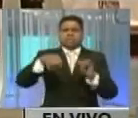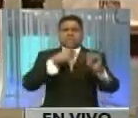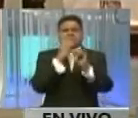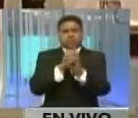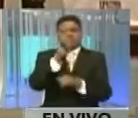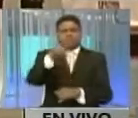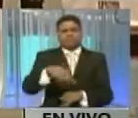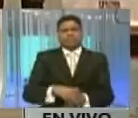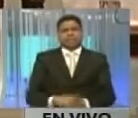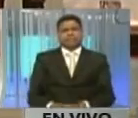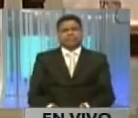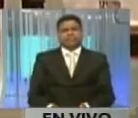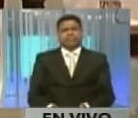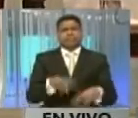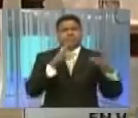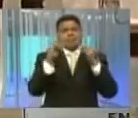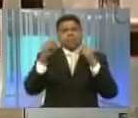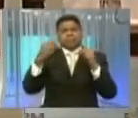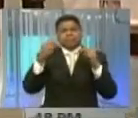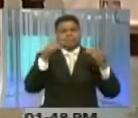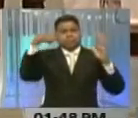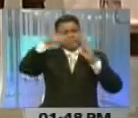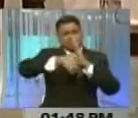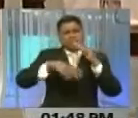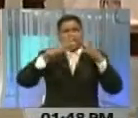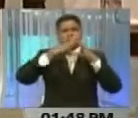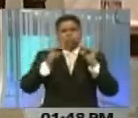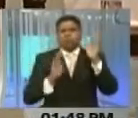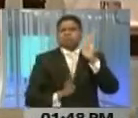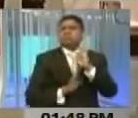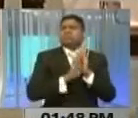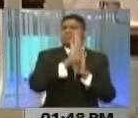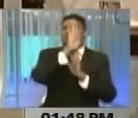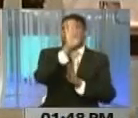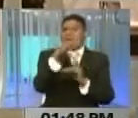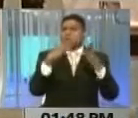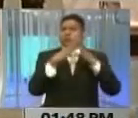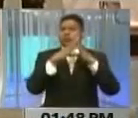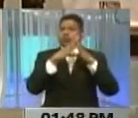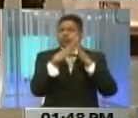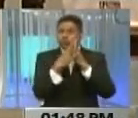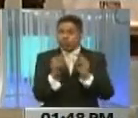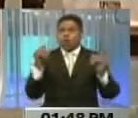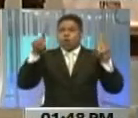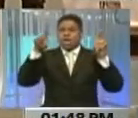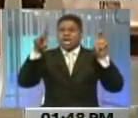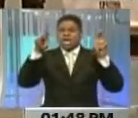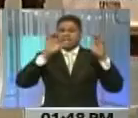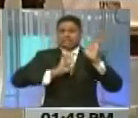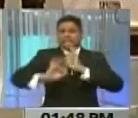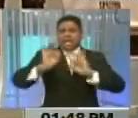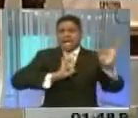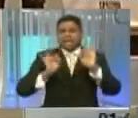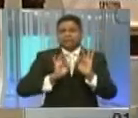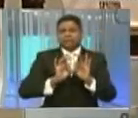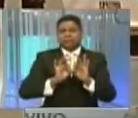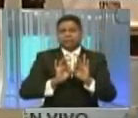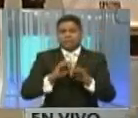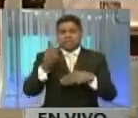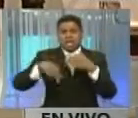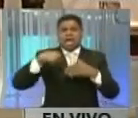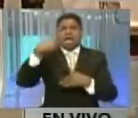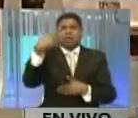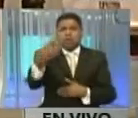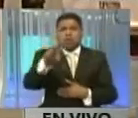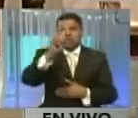todo para fomentar y profundizar en el desarrollo del Teatro Nacional, y en la edición del año 2017, pues